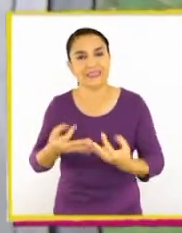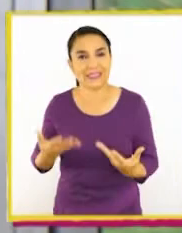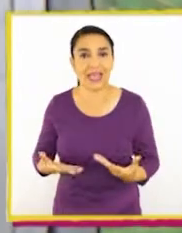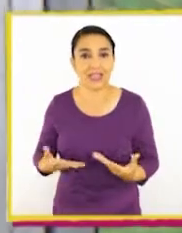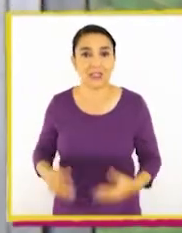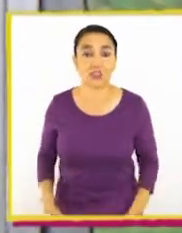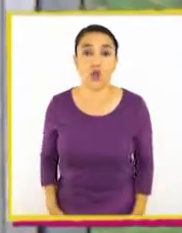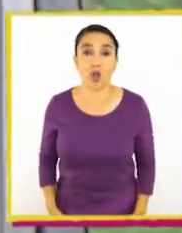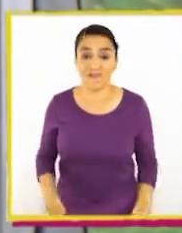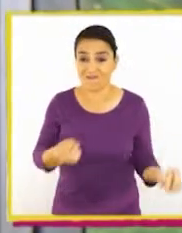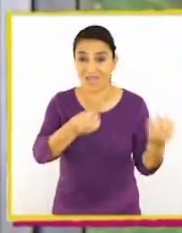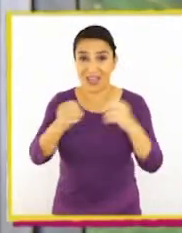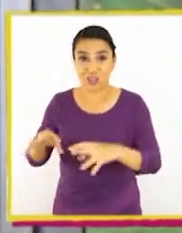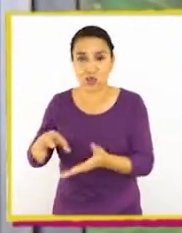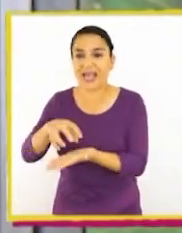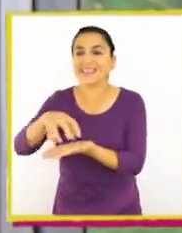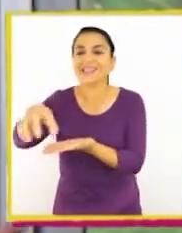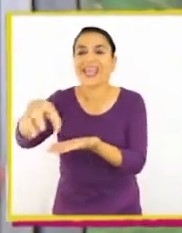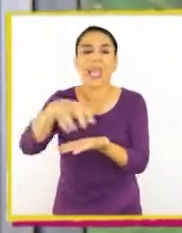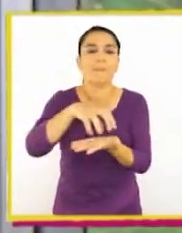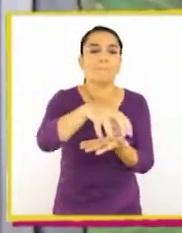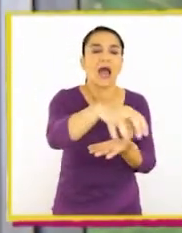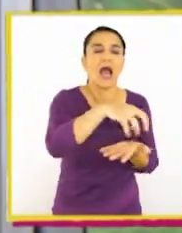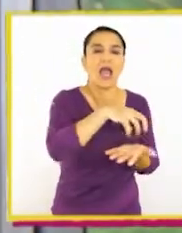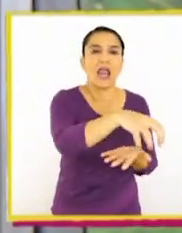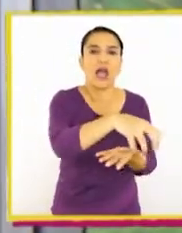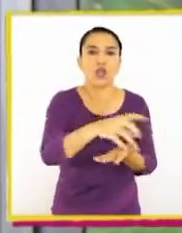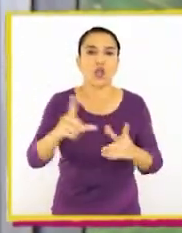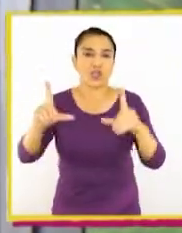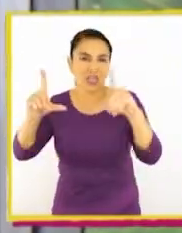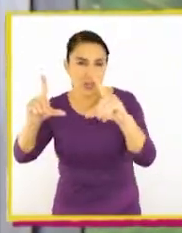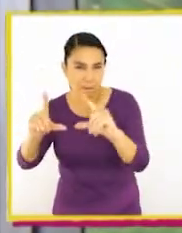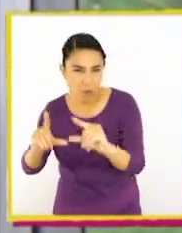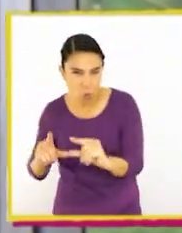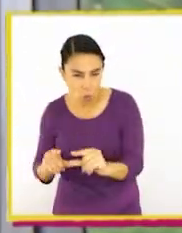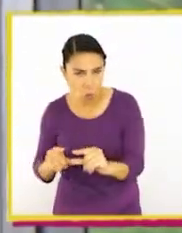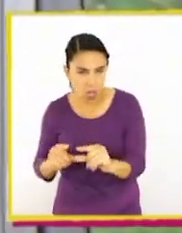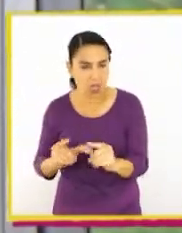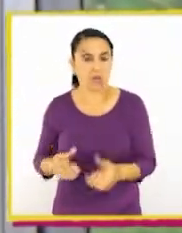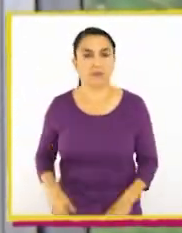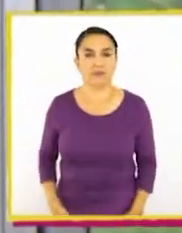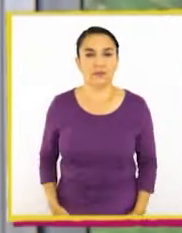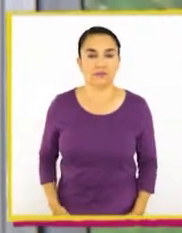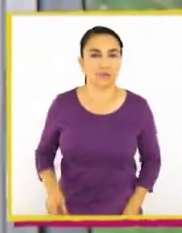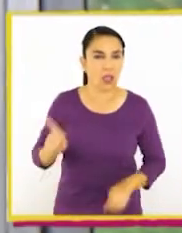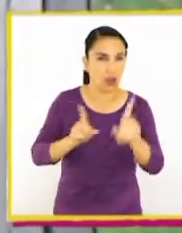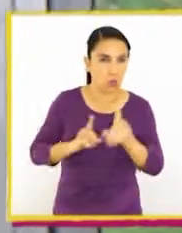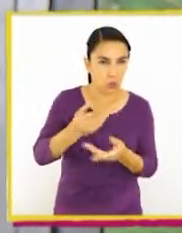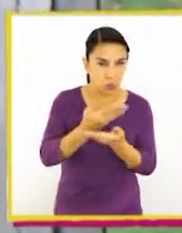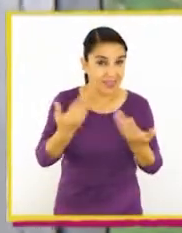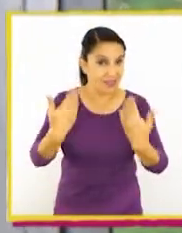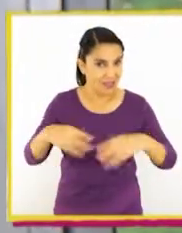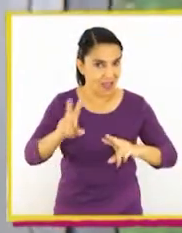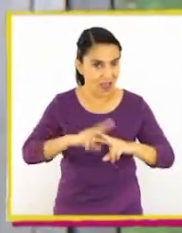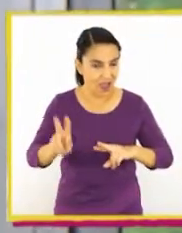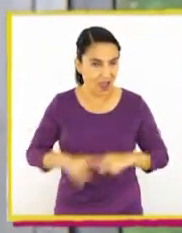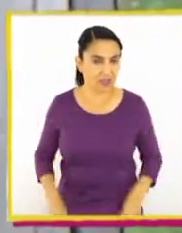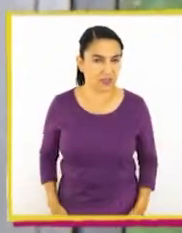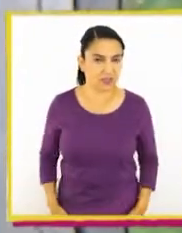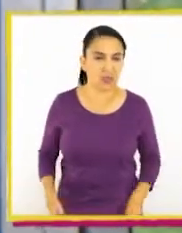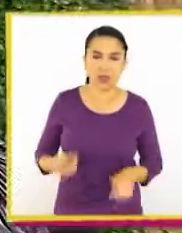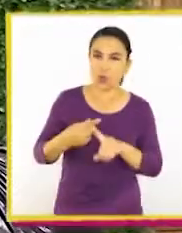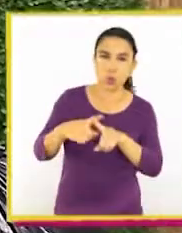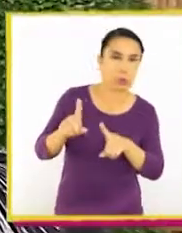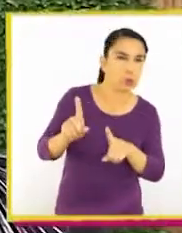Exacto, separando nuestra basura para poder disminuir la cantidad de desechos. Veo que hay algunos de ustedes que ya lo hacen, pero